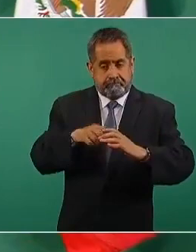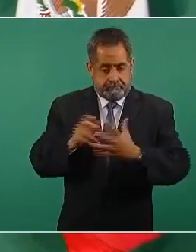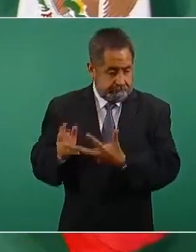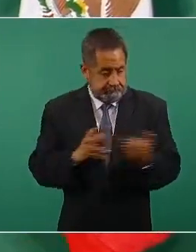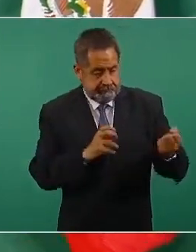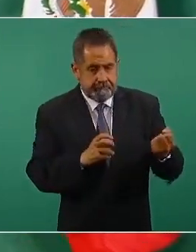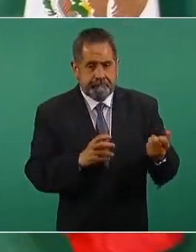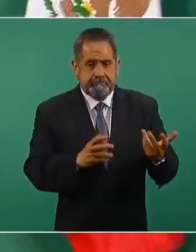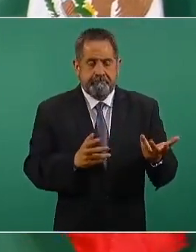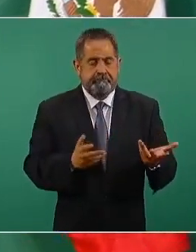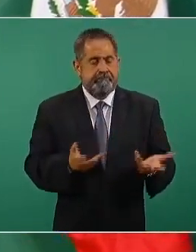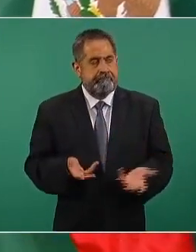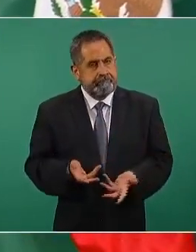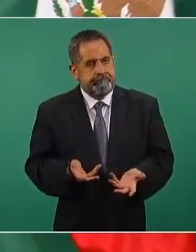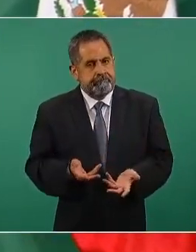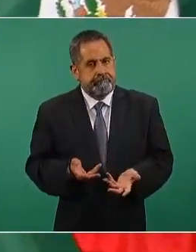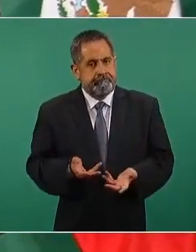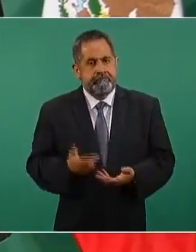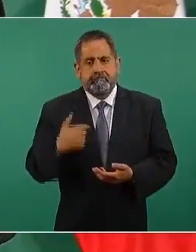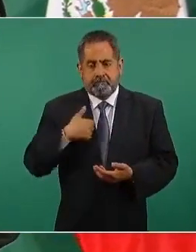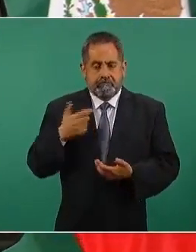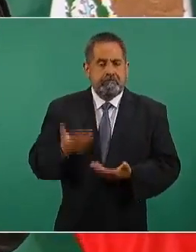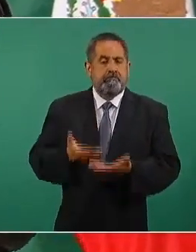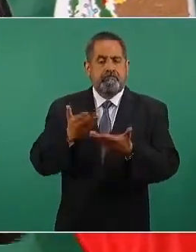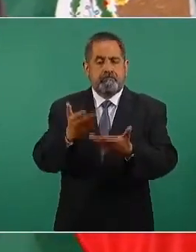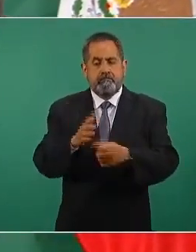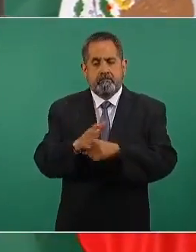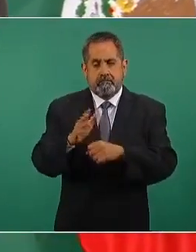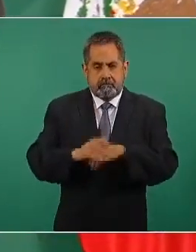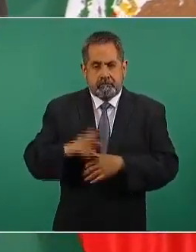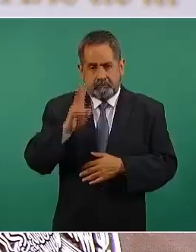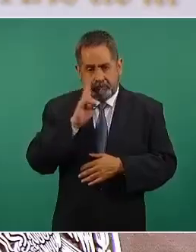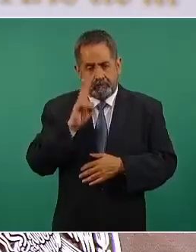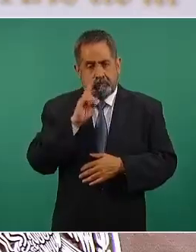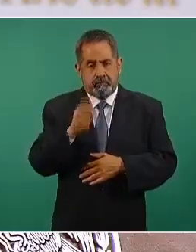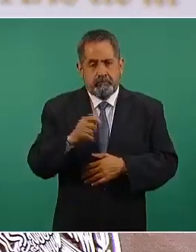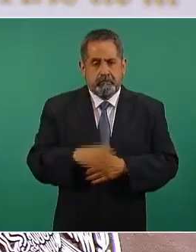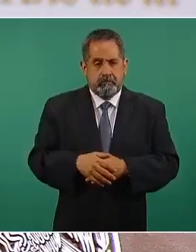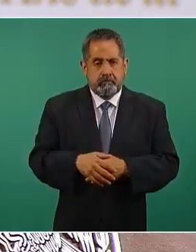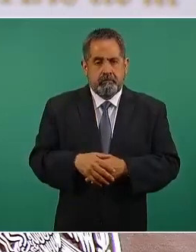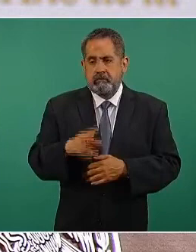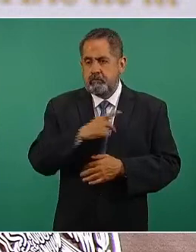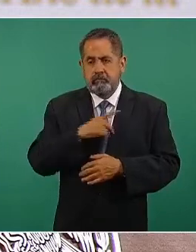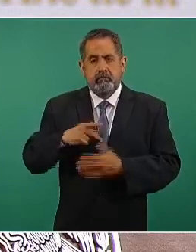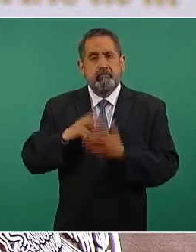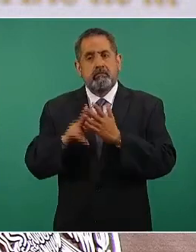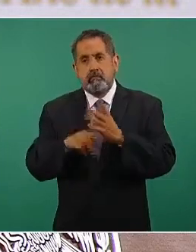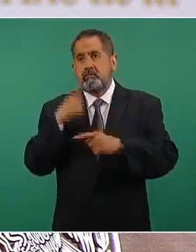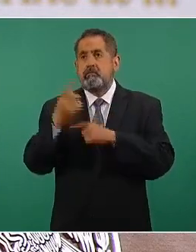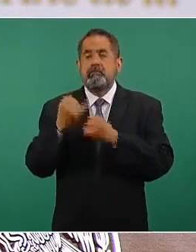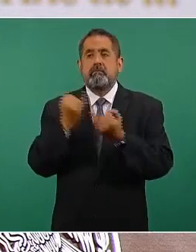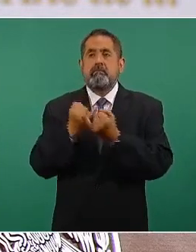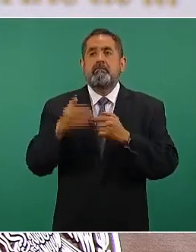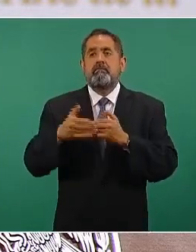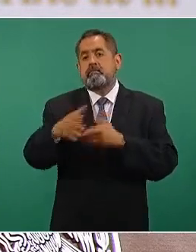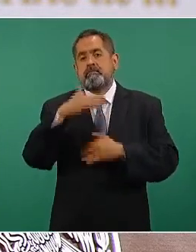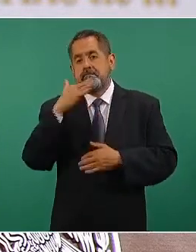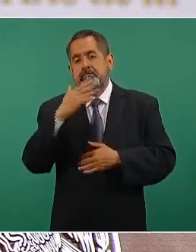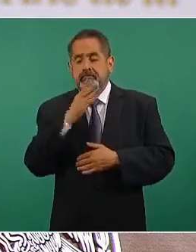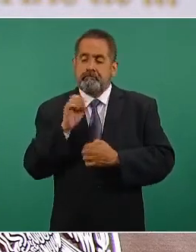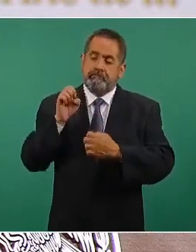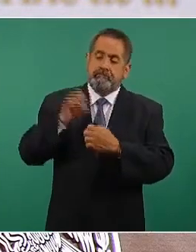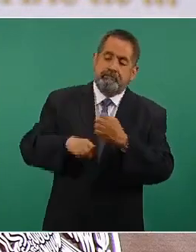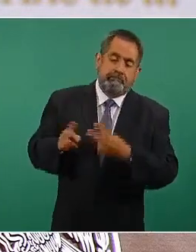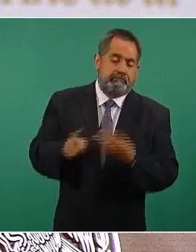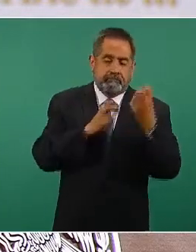¿Qué es lo que nosotros ofrecemos? Bueno, primero, que ya no haya esa corrupción, ese